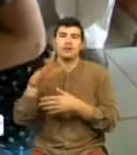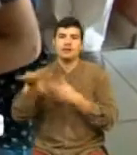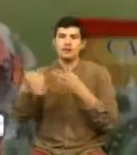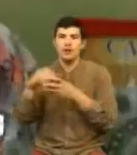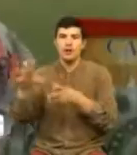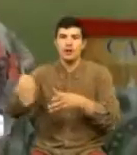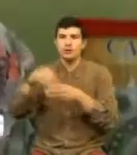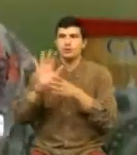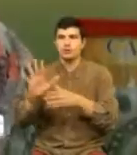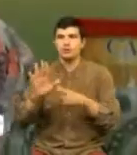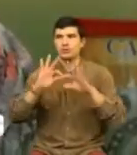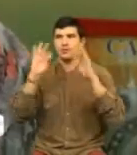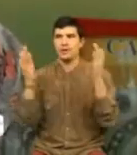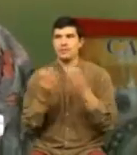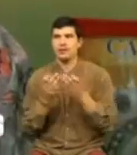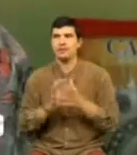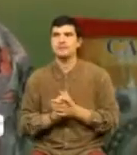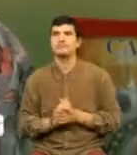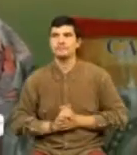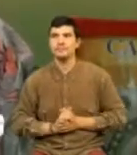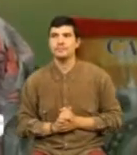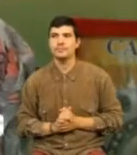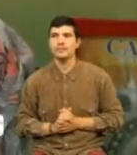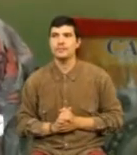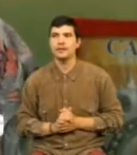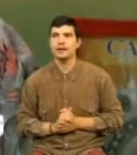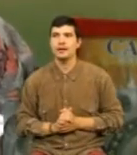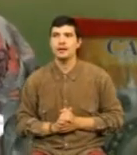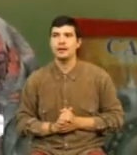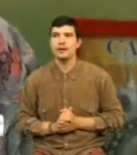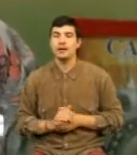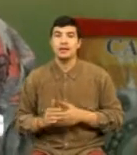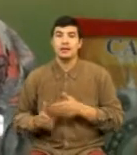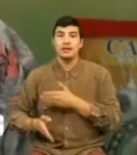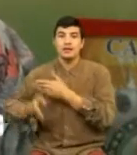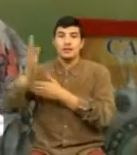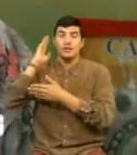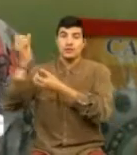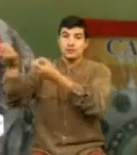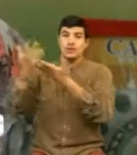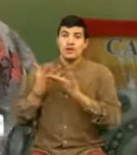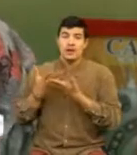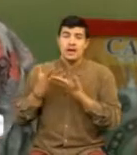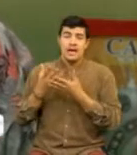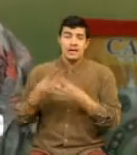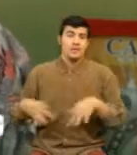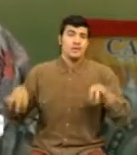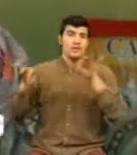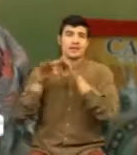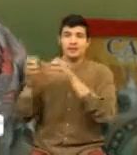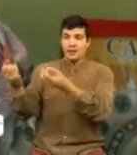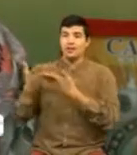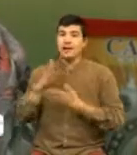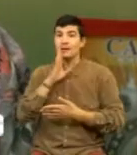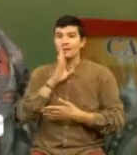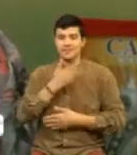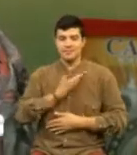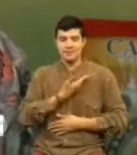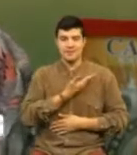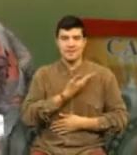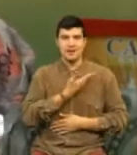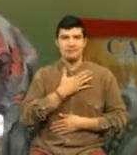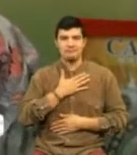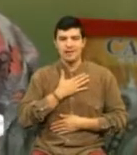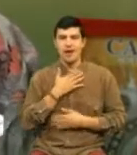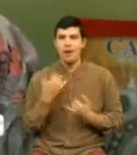su familia. Es el tesoro más grande que Dios nos ha dado a nosotros, mamá. Y la alegría de tenerla hoy en día y